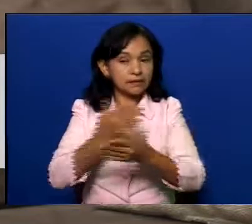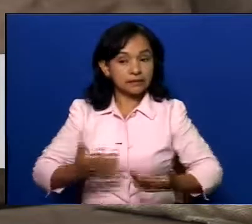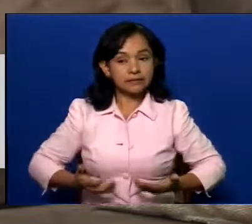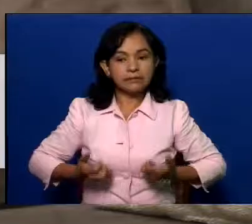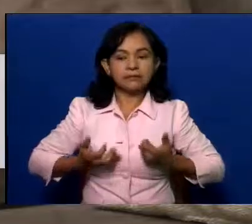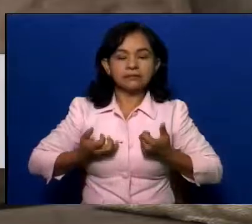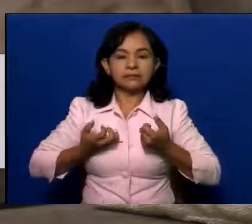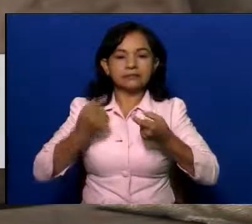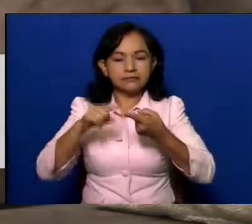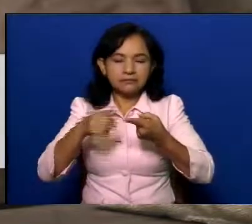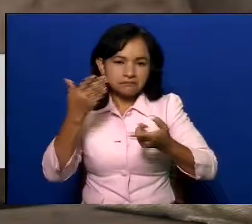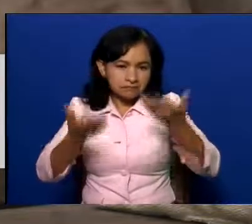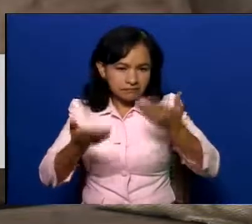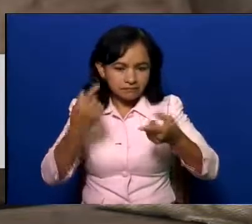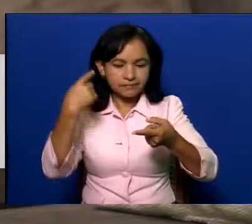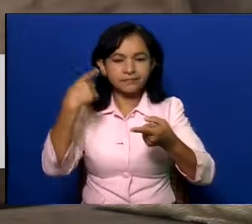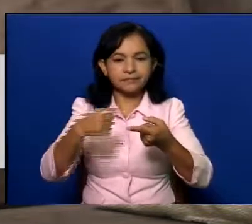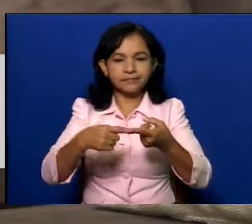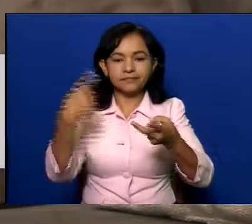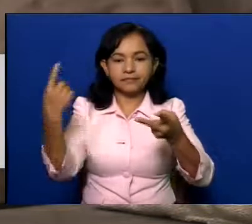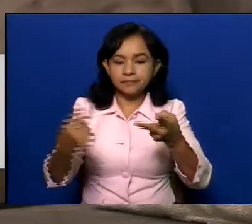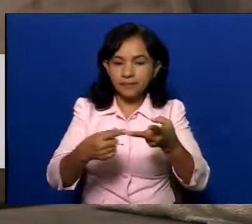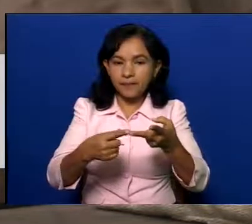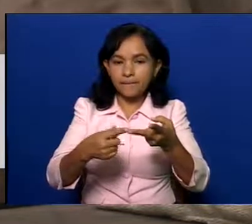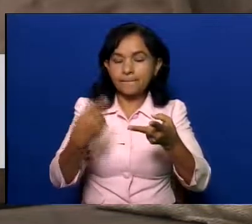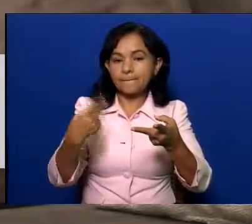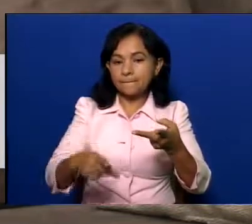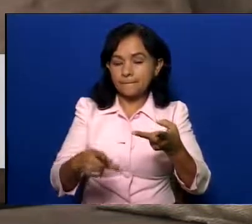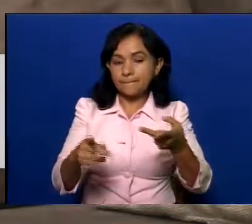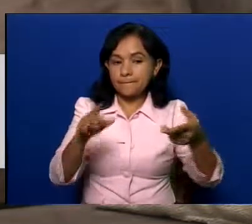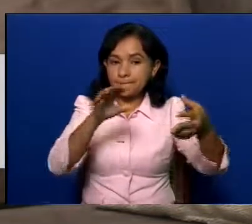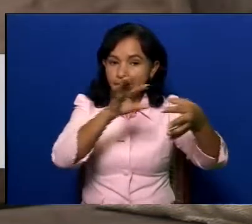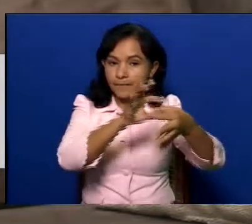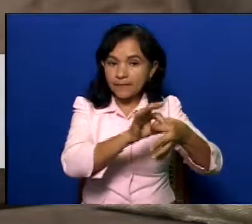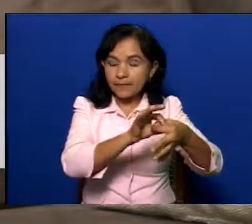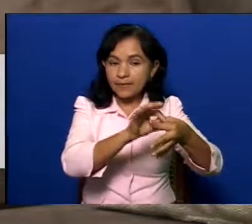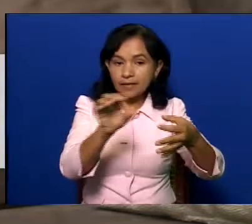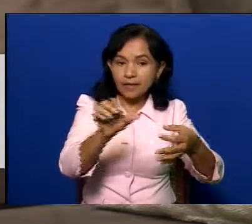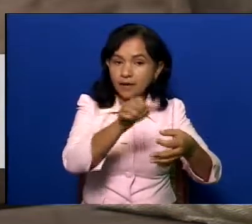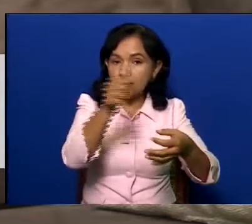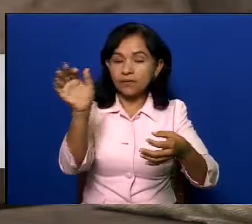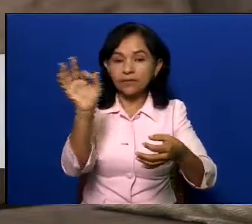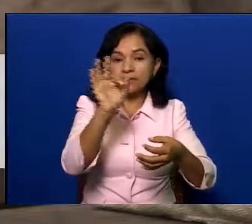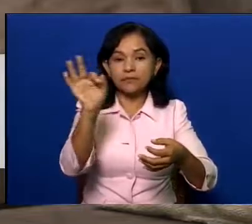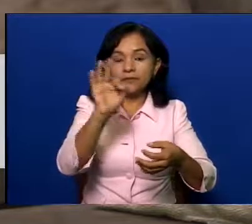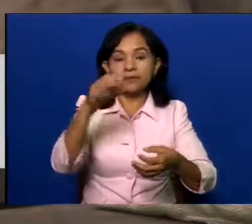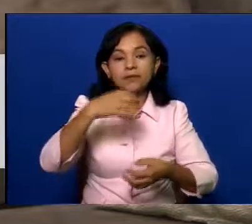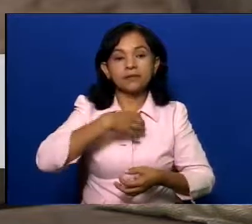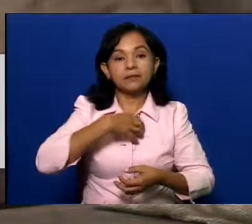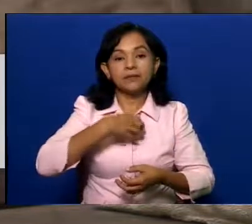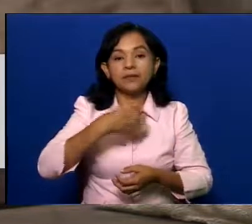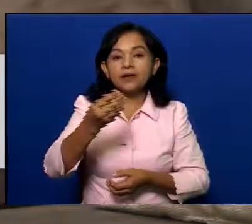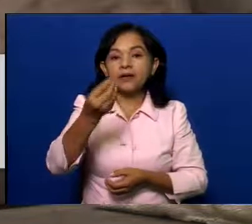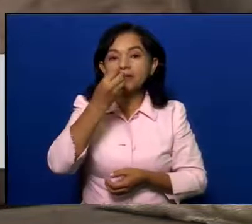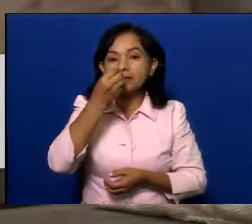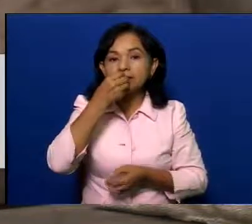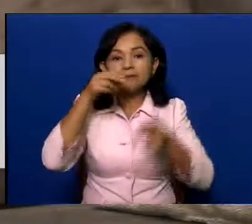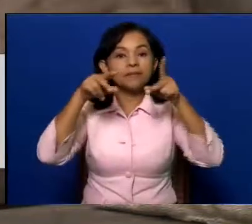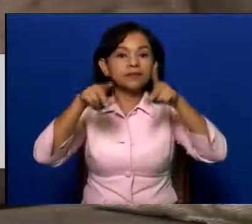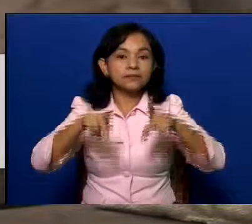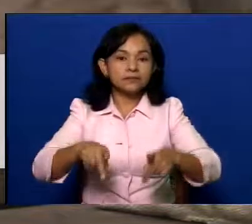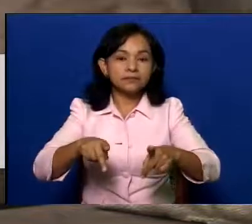cáncer. Pero también está sumado a otras conductas alimentarias, por ejemplo,